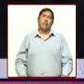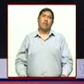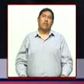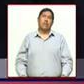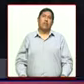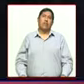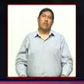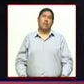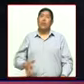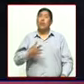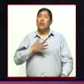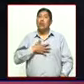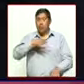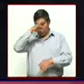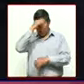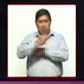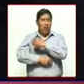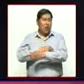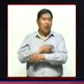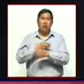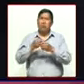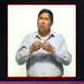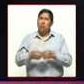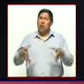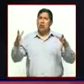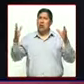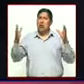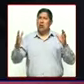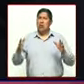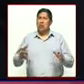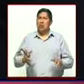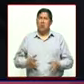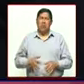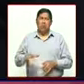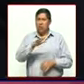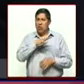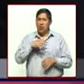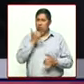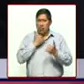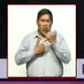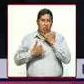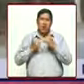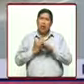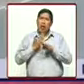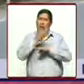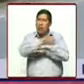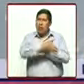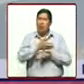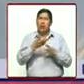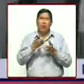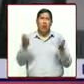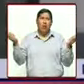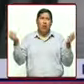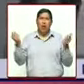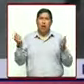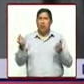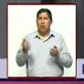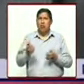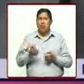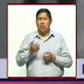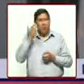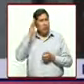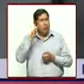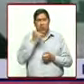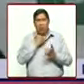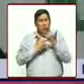Que mi nieto está perdido, yo sé que del San Jorge, dice, del asunto al frente, Dai se había escapado,